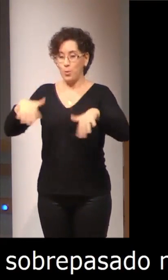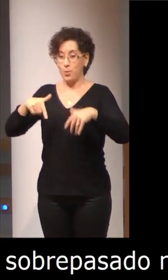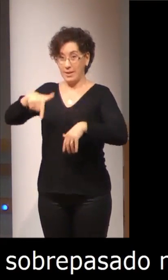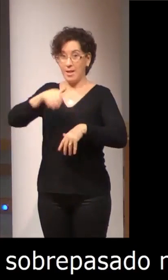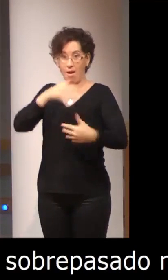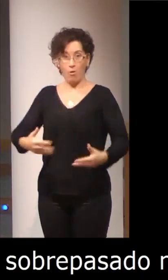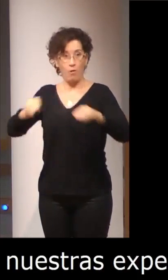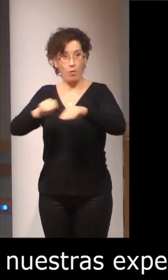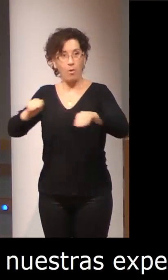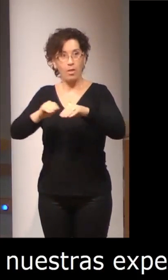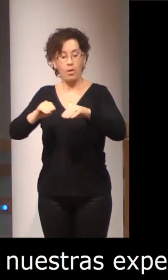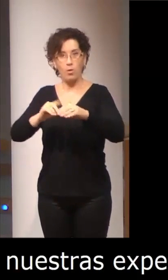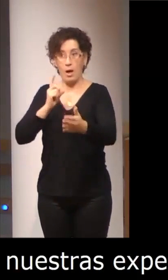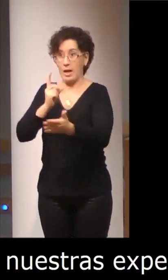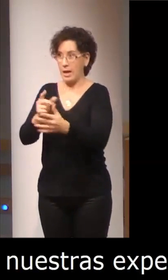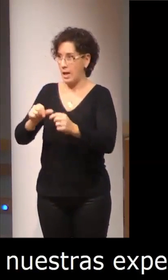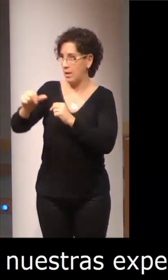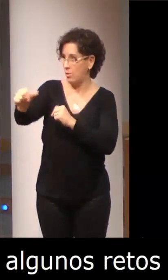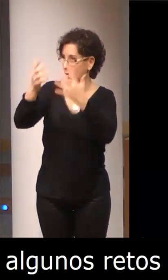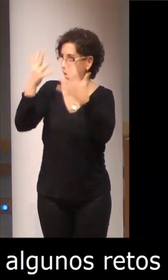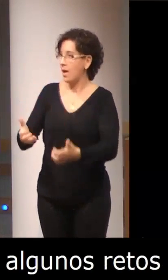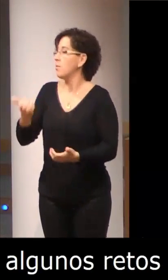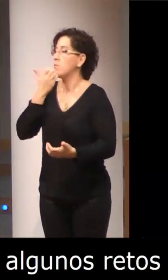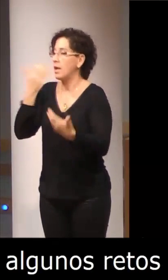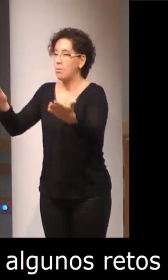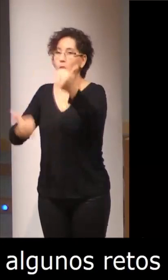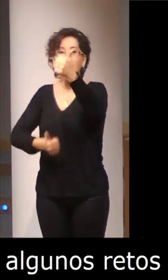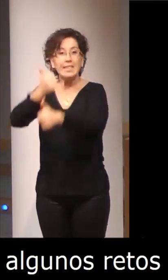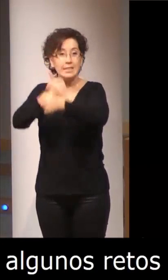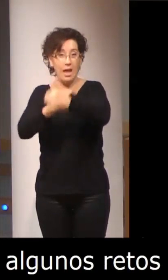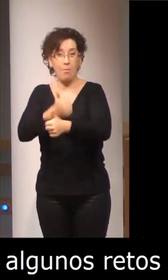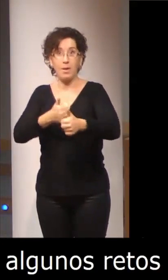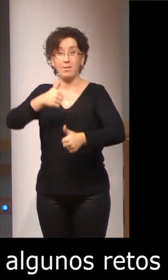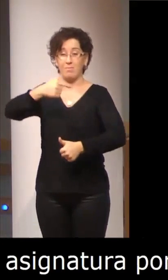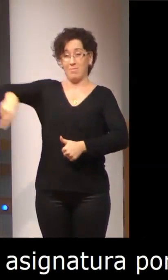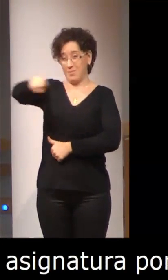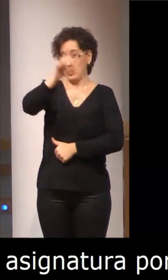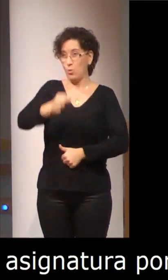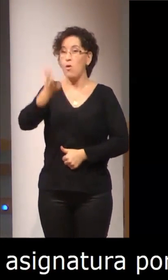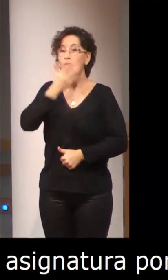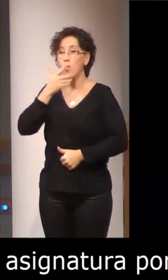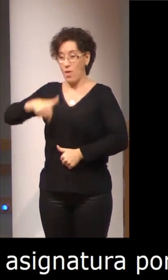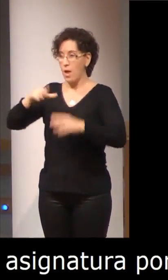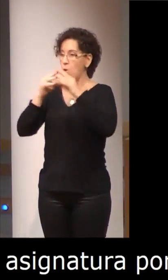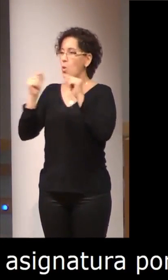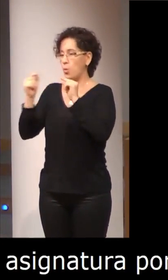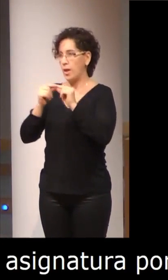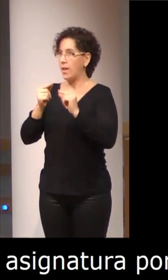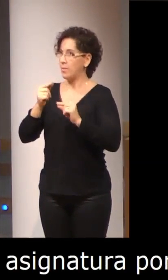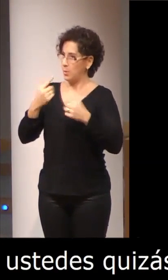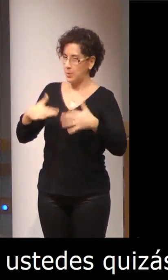asignatura porque los exámenes, como ustedes quizás sepan, en la UNED son una maquinaria muy compleja.